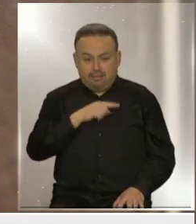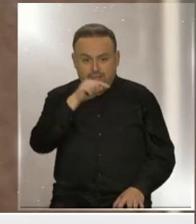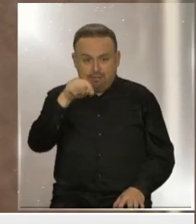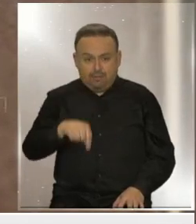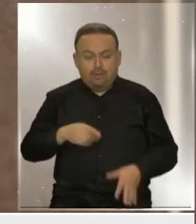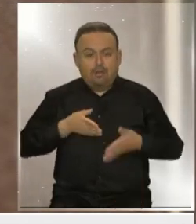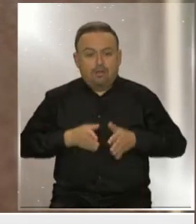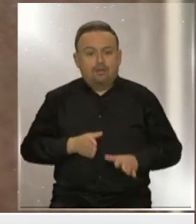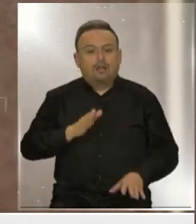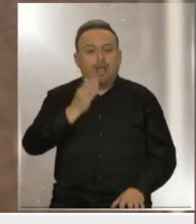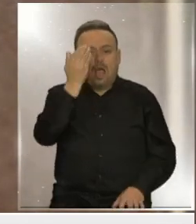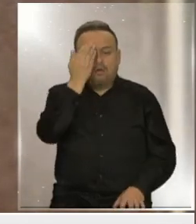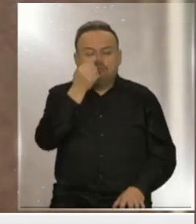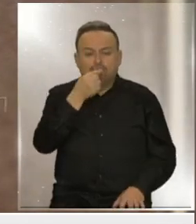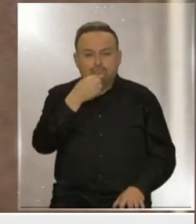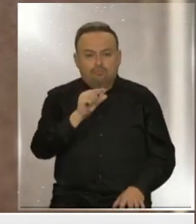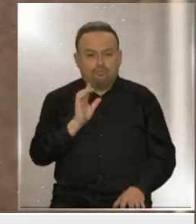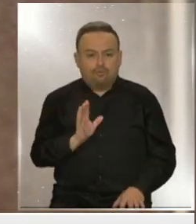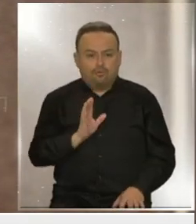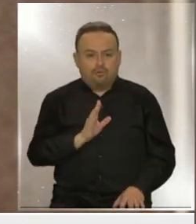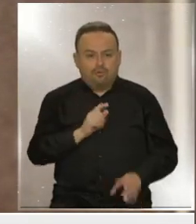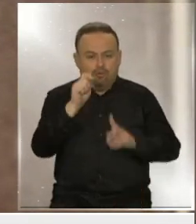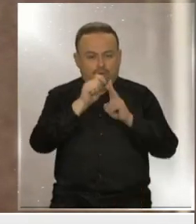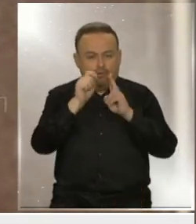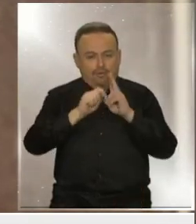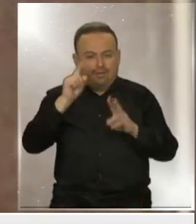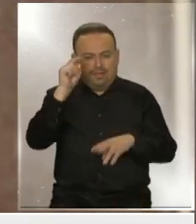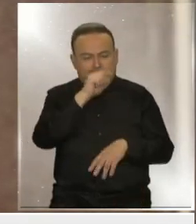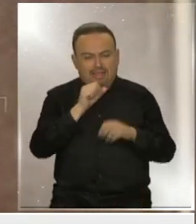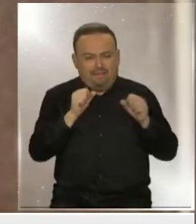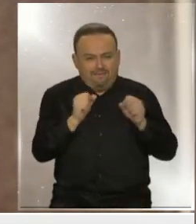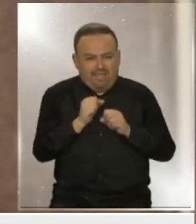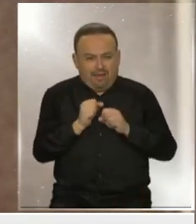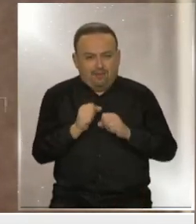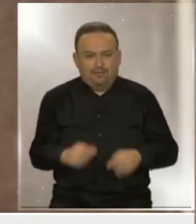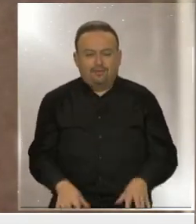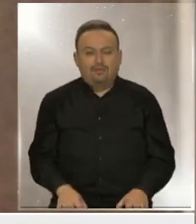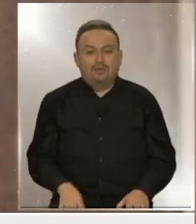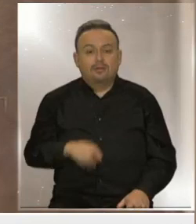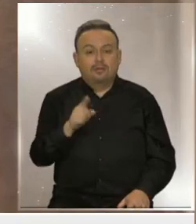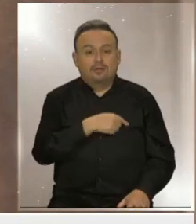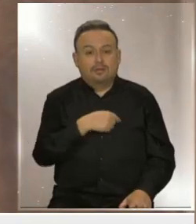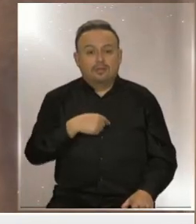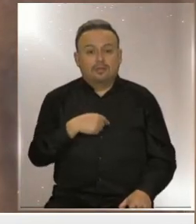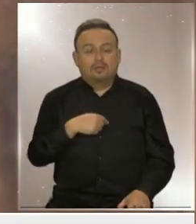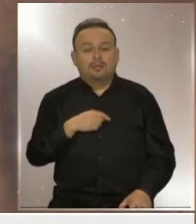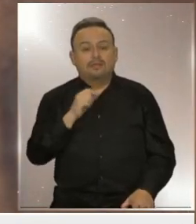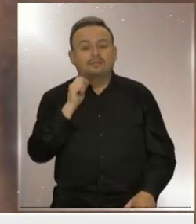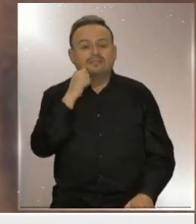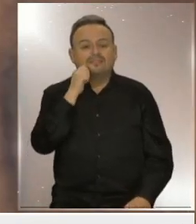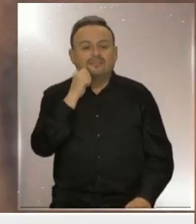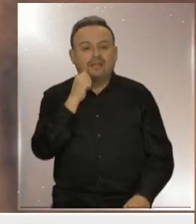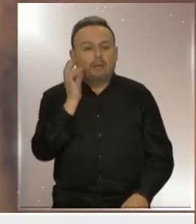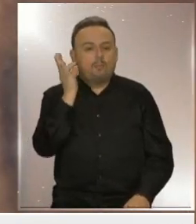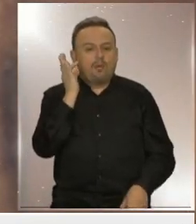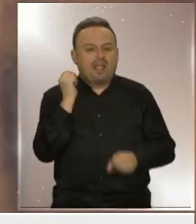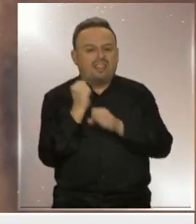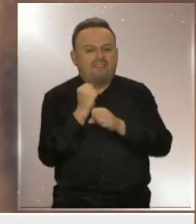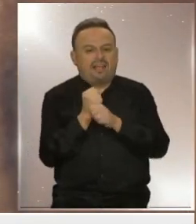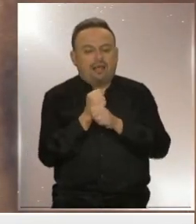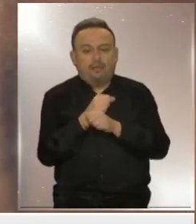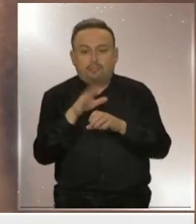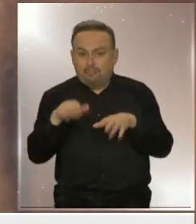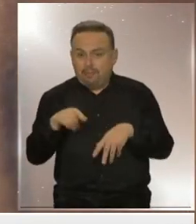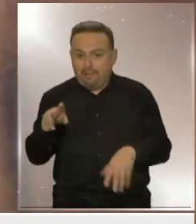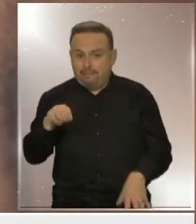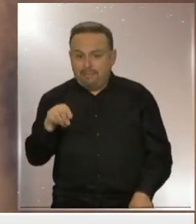mundo en agosto, ya casi saliendo de los meses más complejos del invierno. Su nombre significa mujer trabajadora, tal como lo